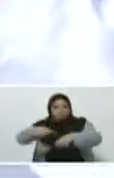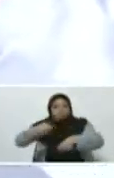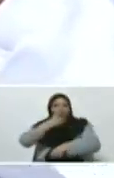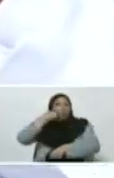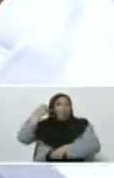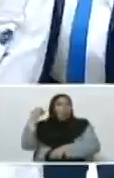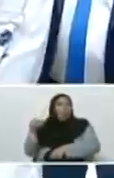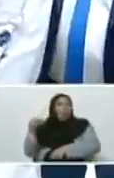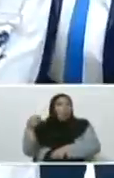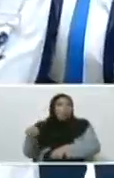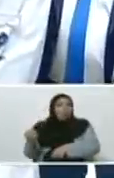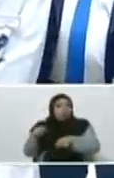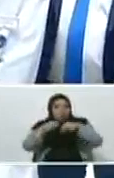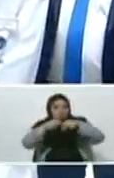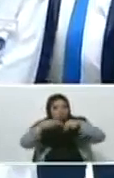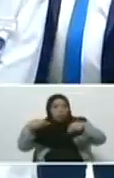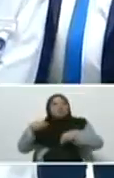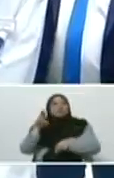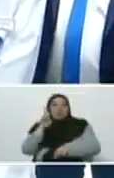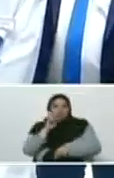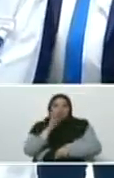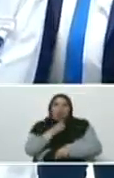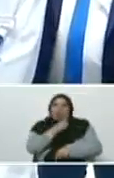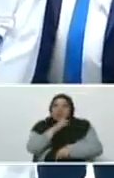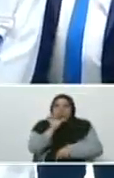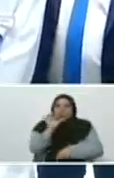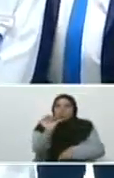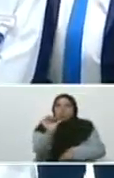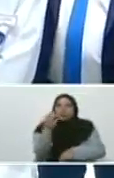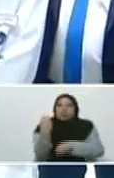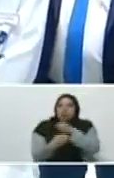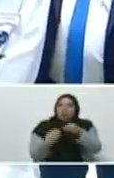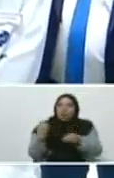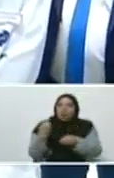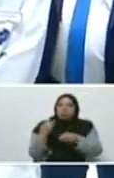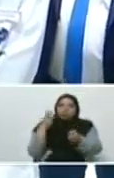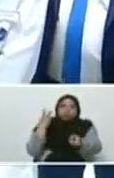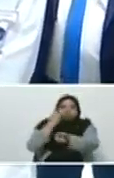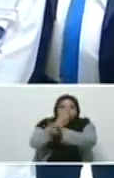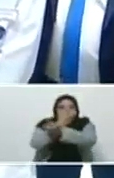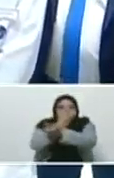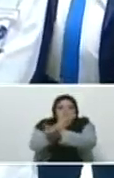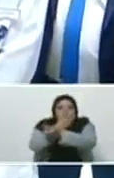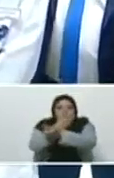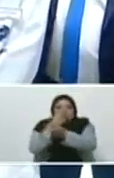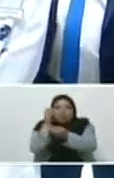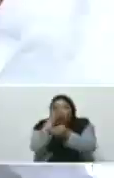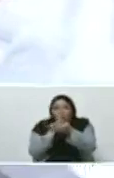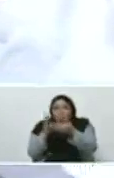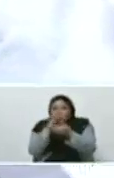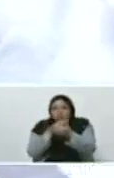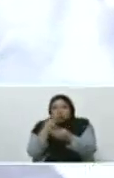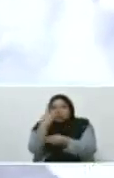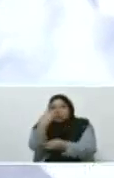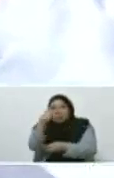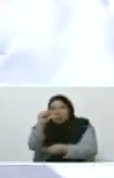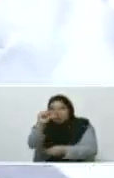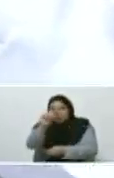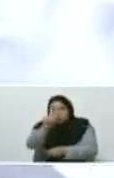jóvenes. Se saca la célula madre de ahí mismo, de la rodilla. Se toma una biopsia, el traumatólogo toma una biopsia de 2 milímetros,